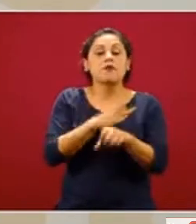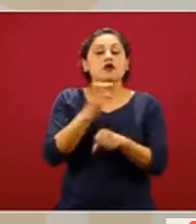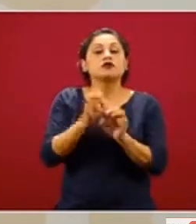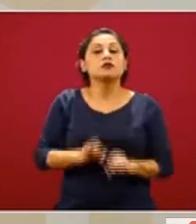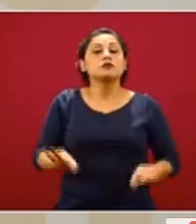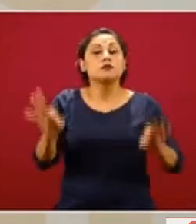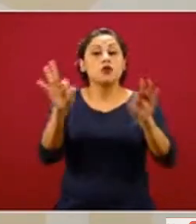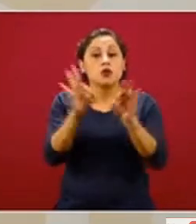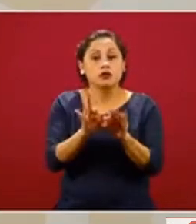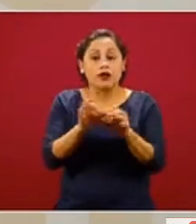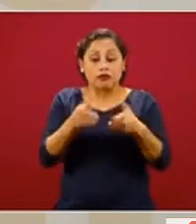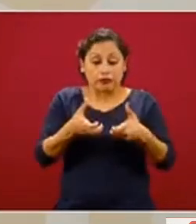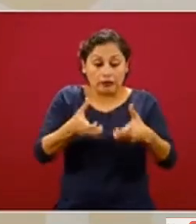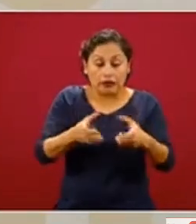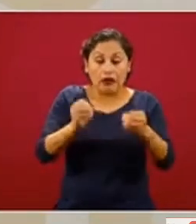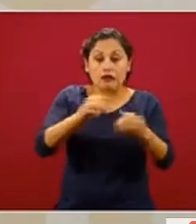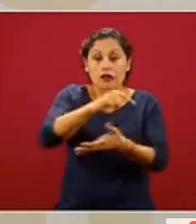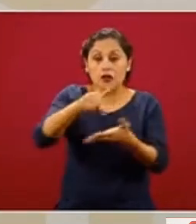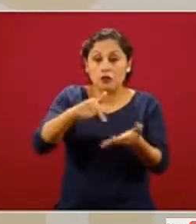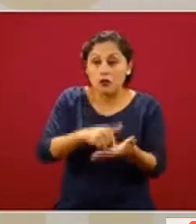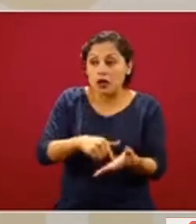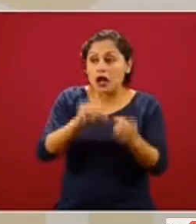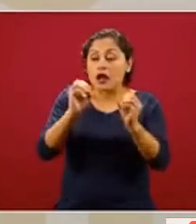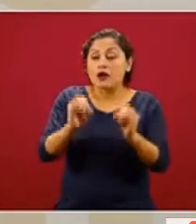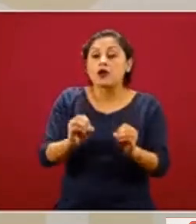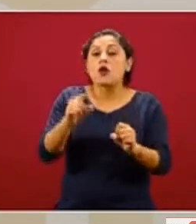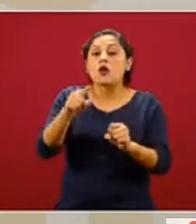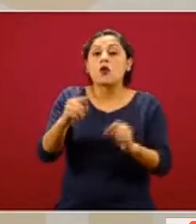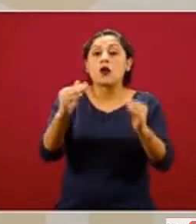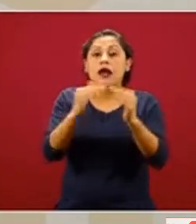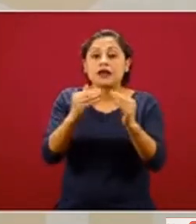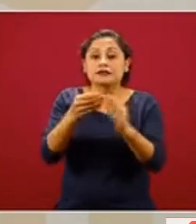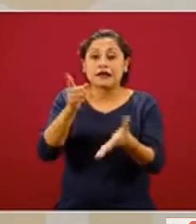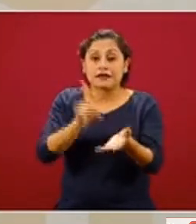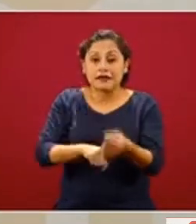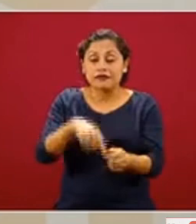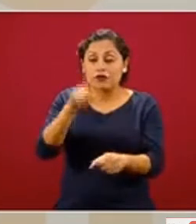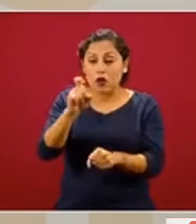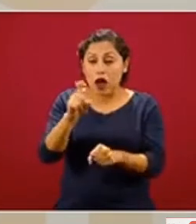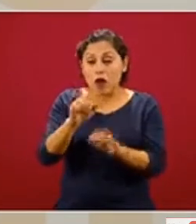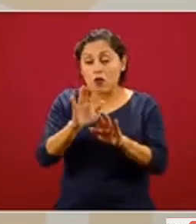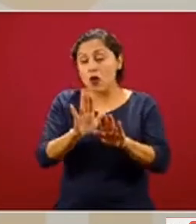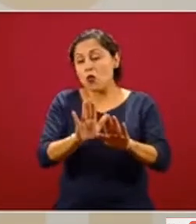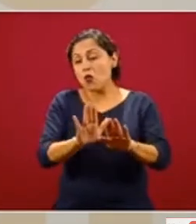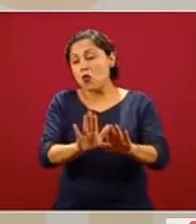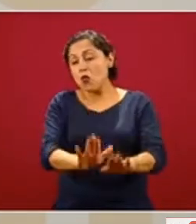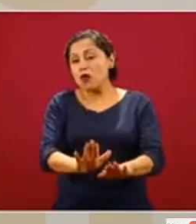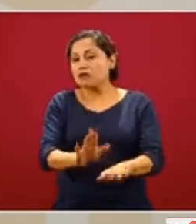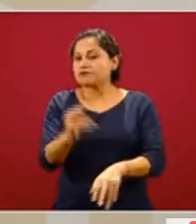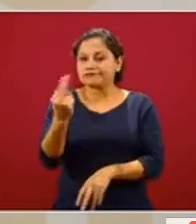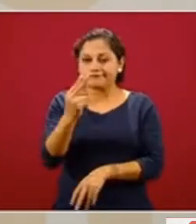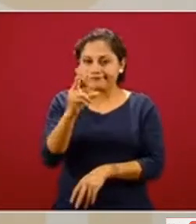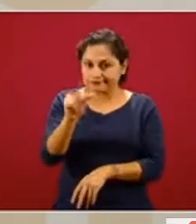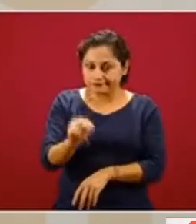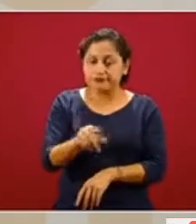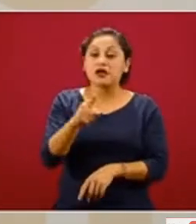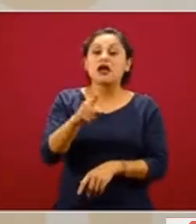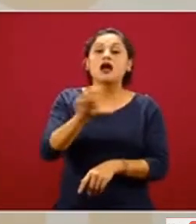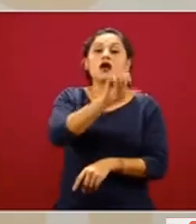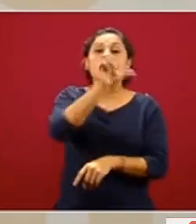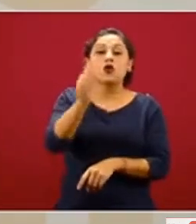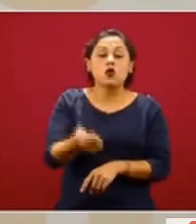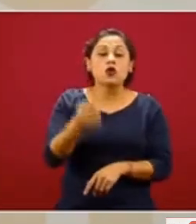lugares públicos, en pequeños mantos de agua, no en ríos y lagos, sino en pequeños residuos de agua, en la basura, en las